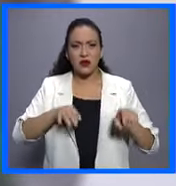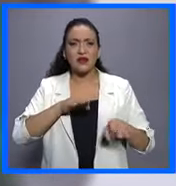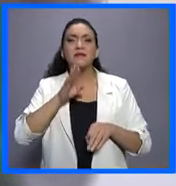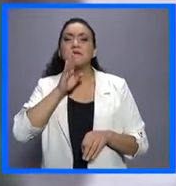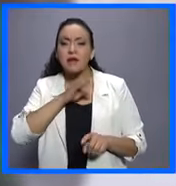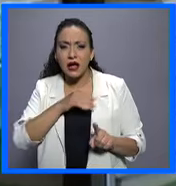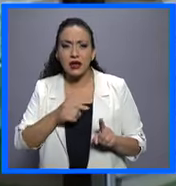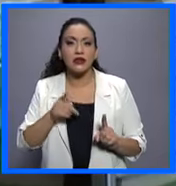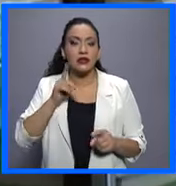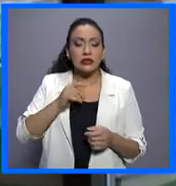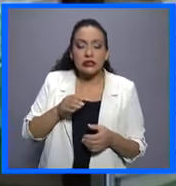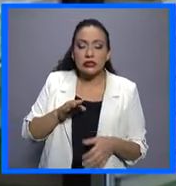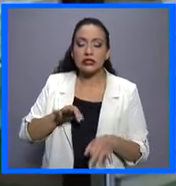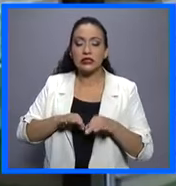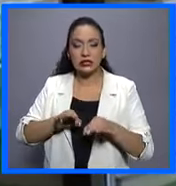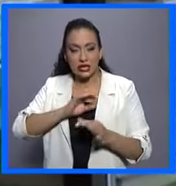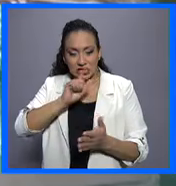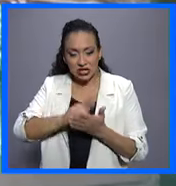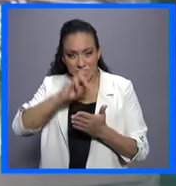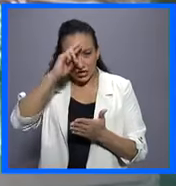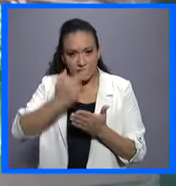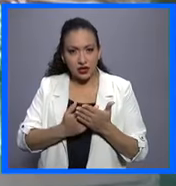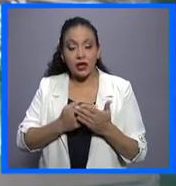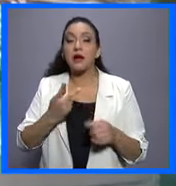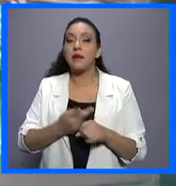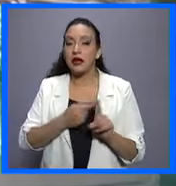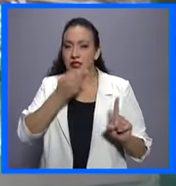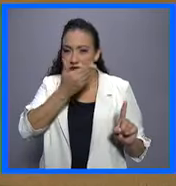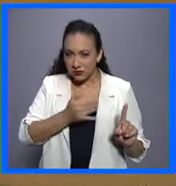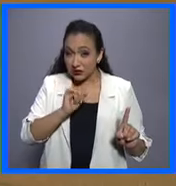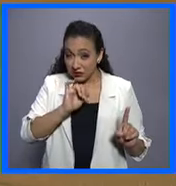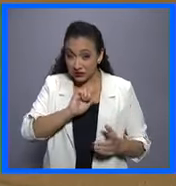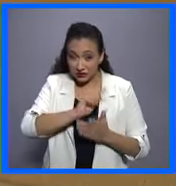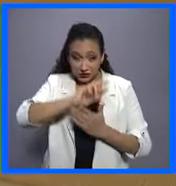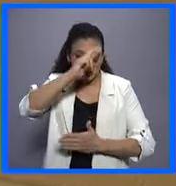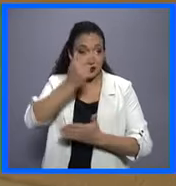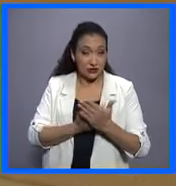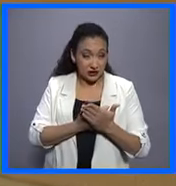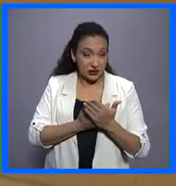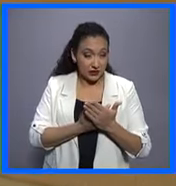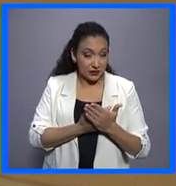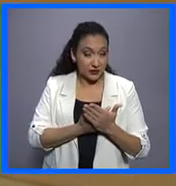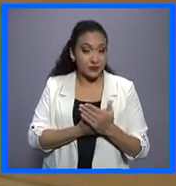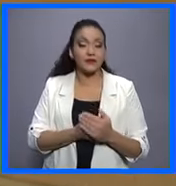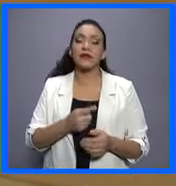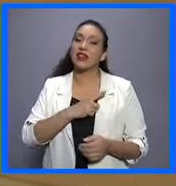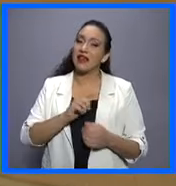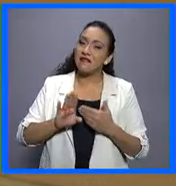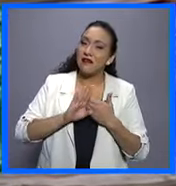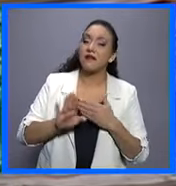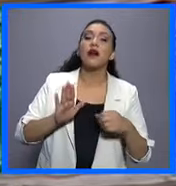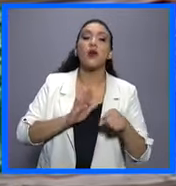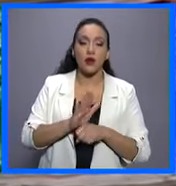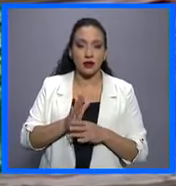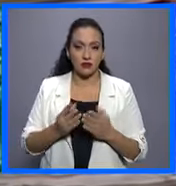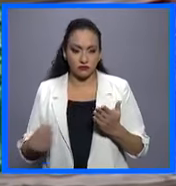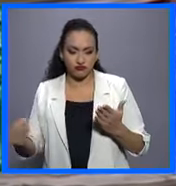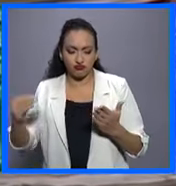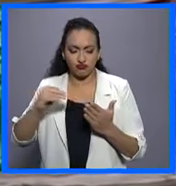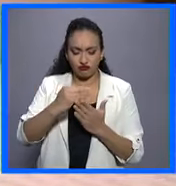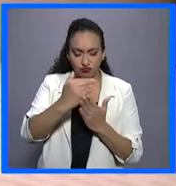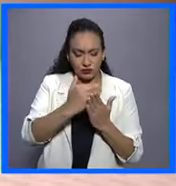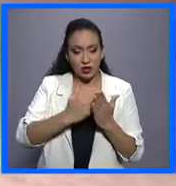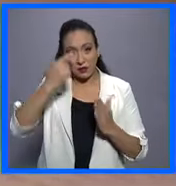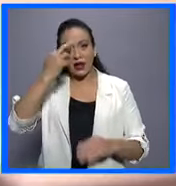de los efectos perjudiciales de la presunta falta administrativa, evitar la obstrucción del acuerdo desarrollado